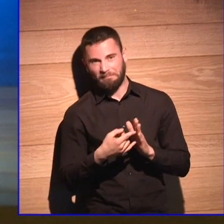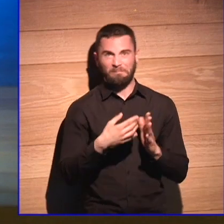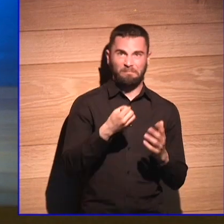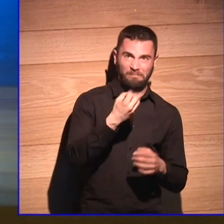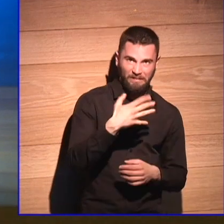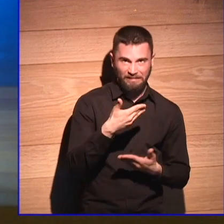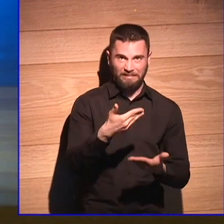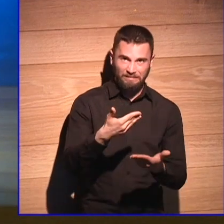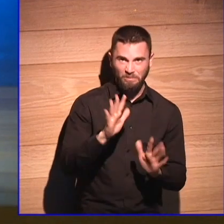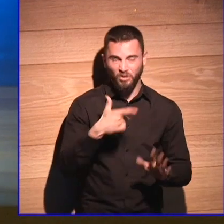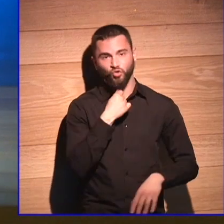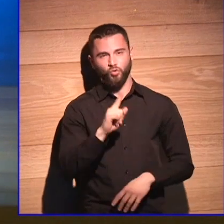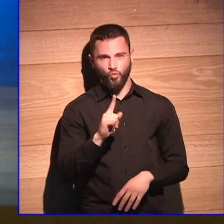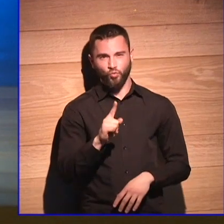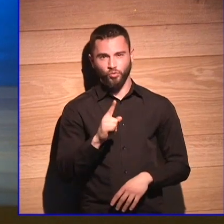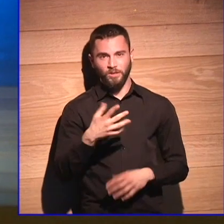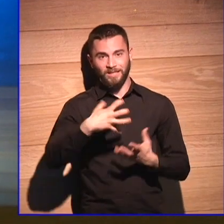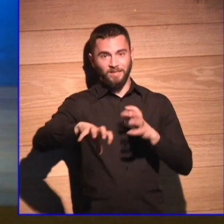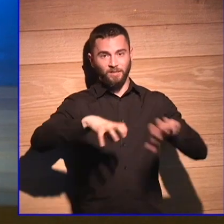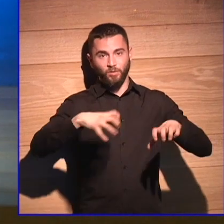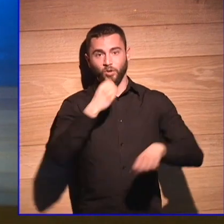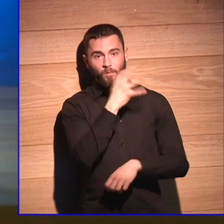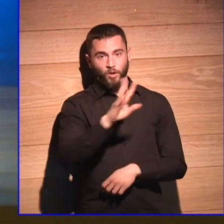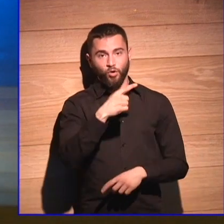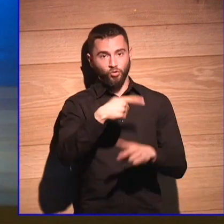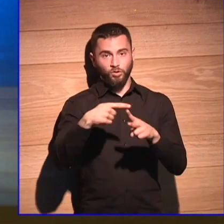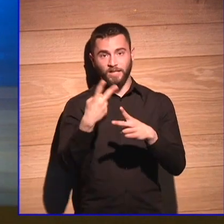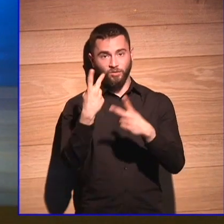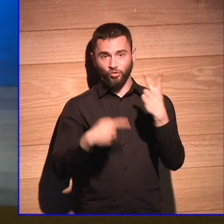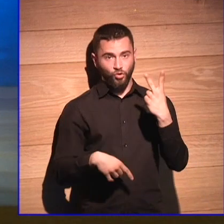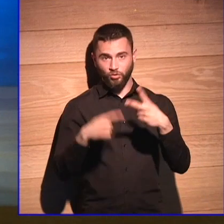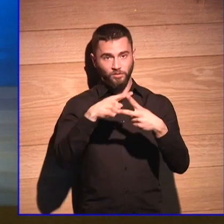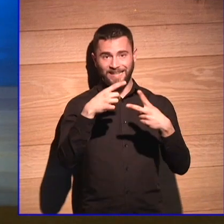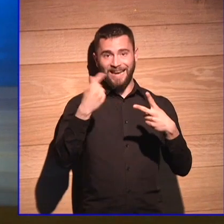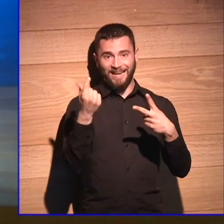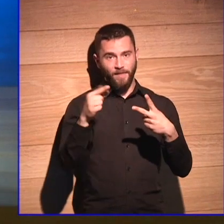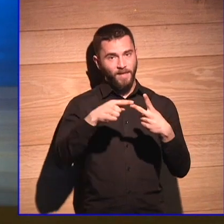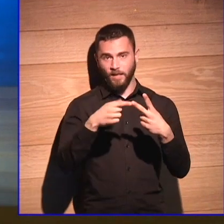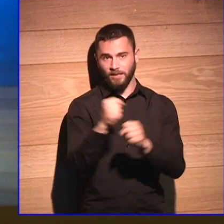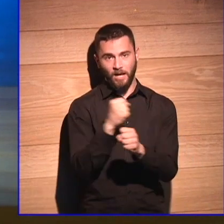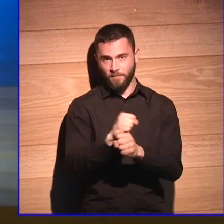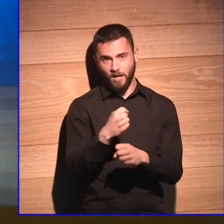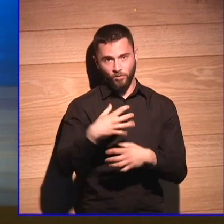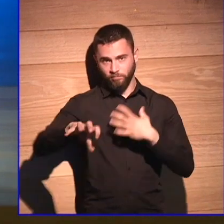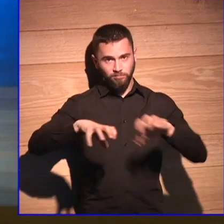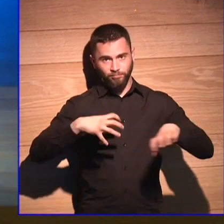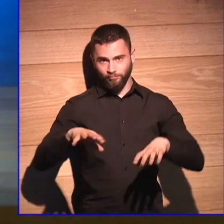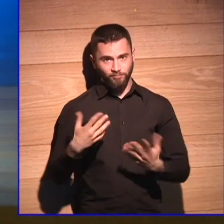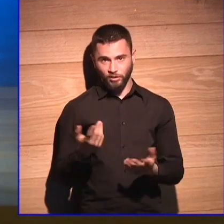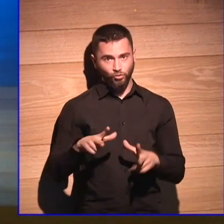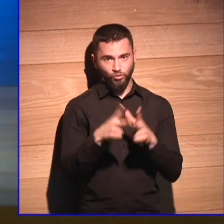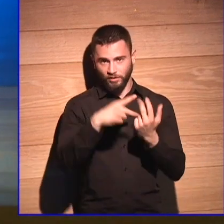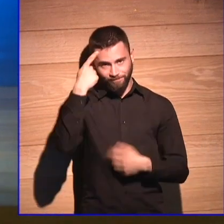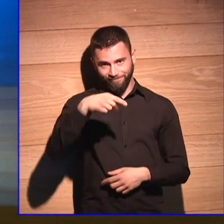gusta. Es mucho mejor que la redistribución sea de las dos cosas, de la riqueza y del trabajo, ¿no? Pero para esto, bueno, pues hay que tener conciencia